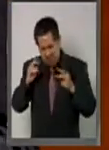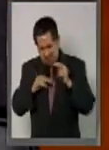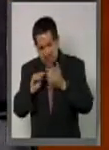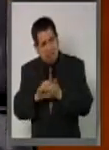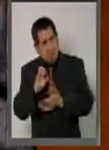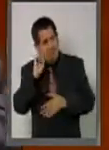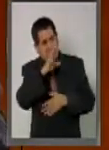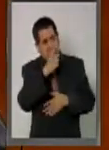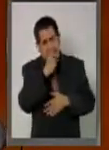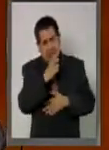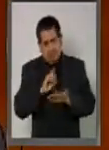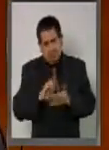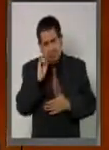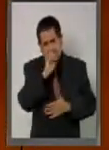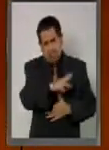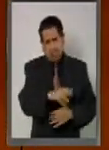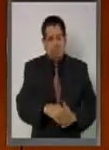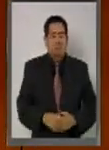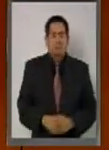eso.